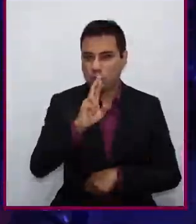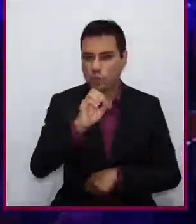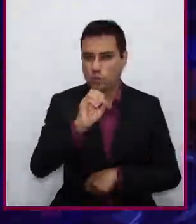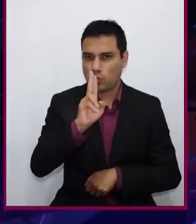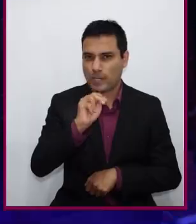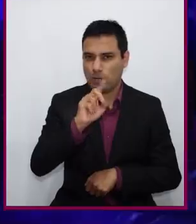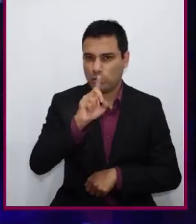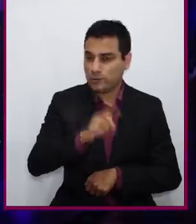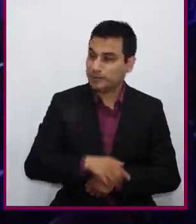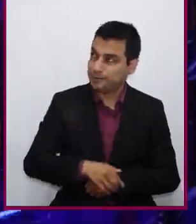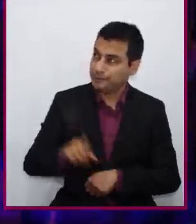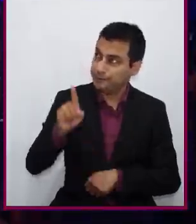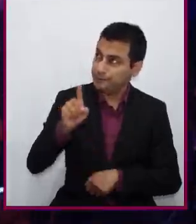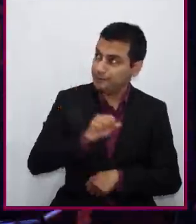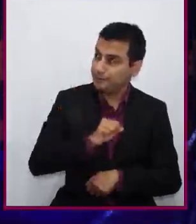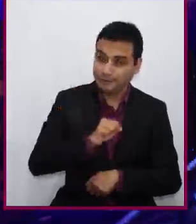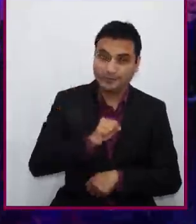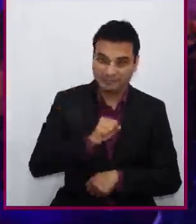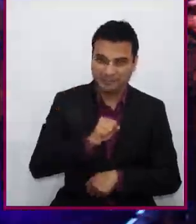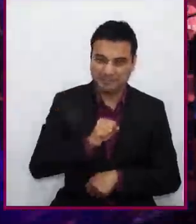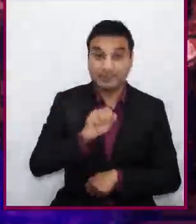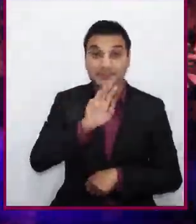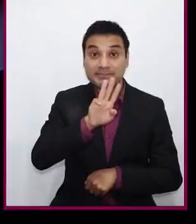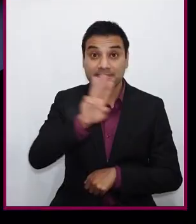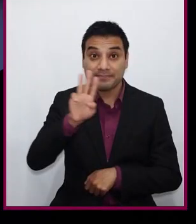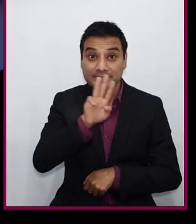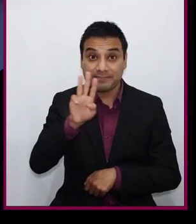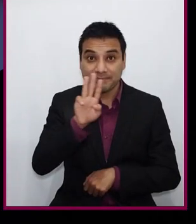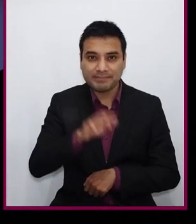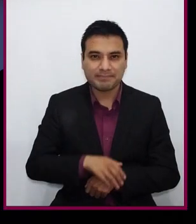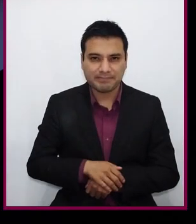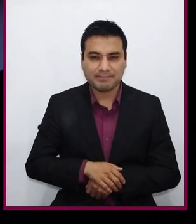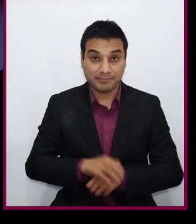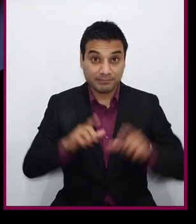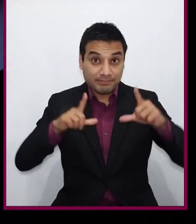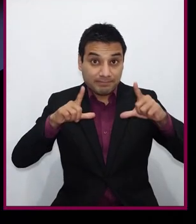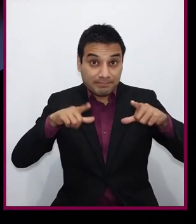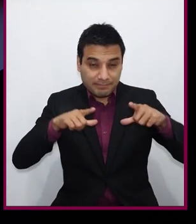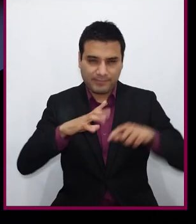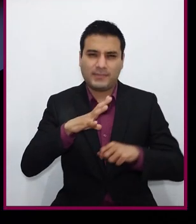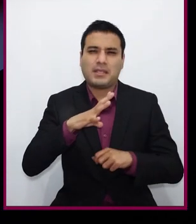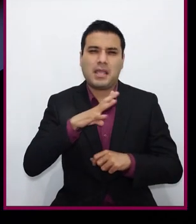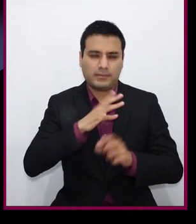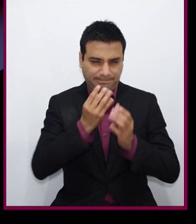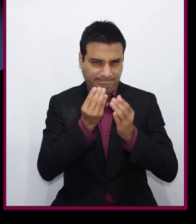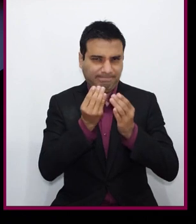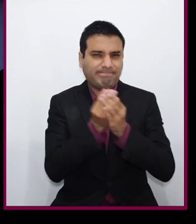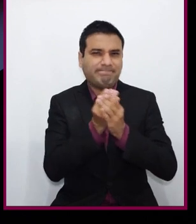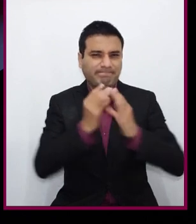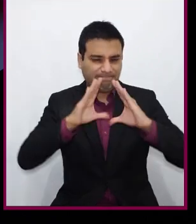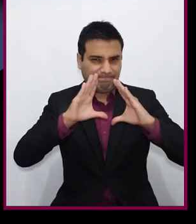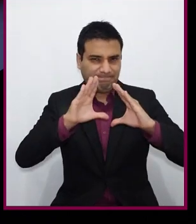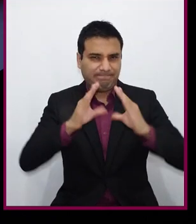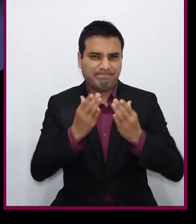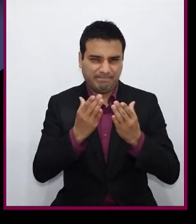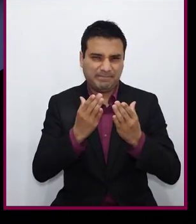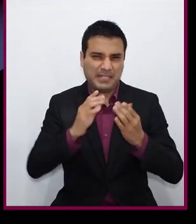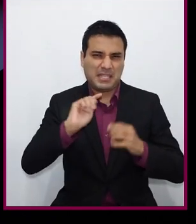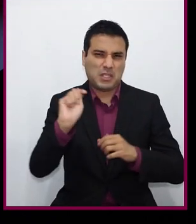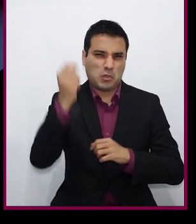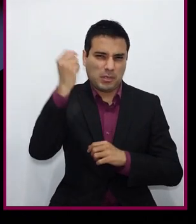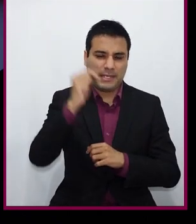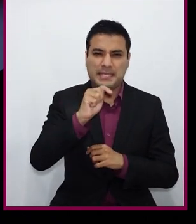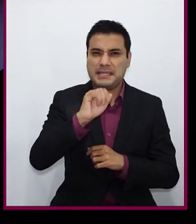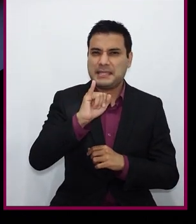para el sitio puntocom es un sitio web dedicado a brindar educación en línea de calidad en